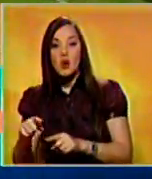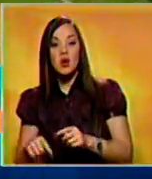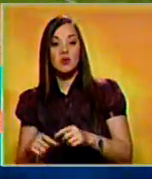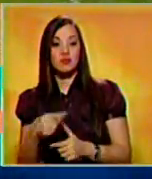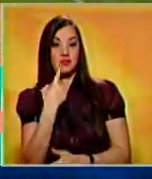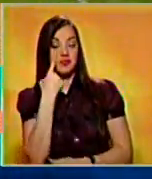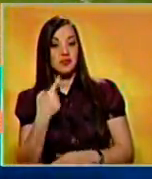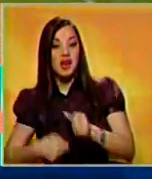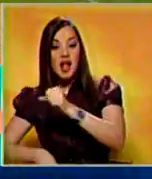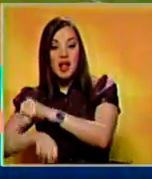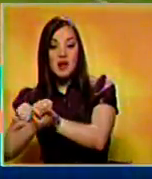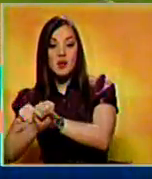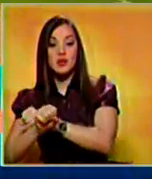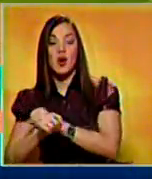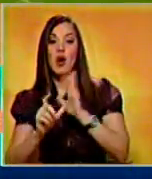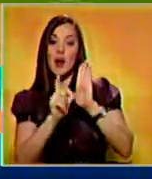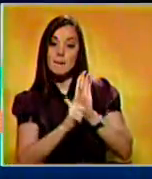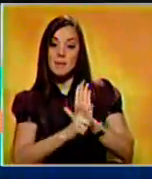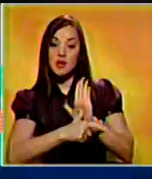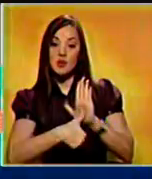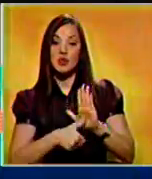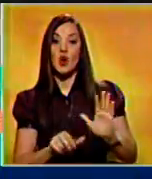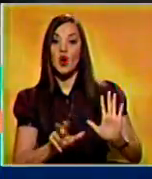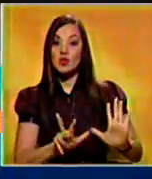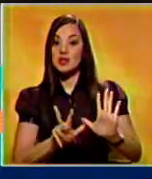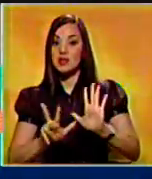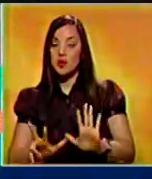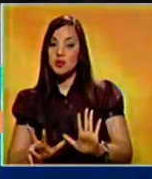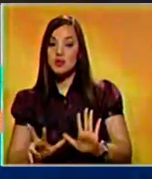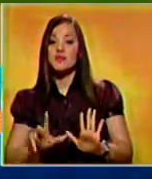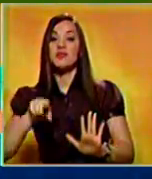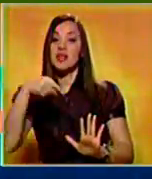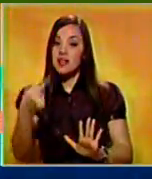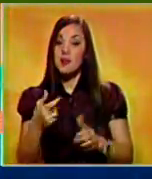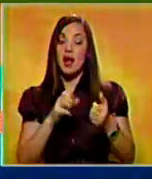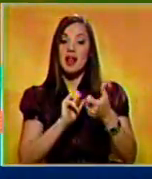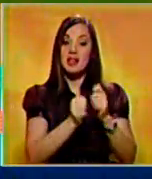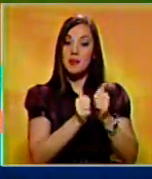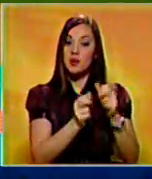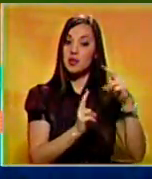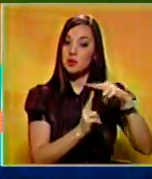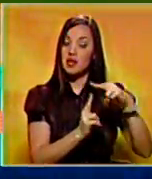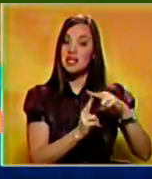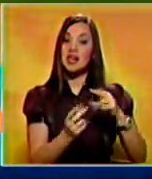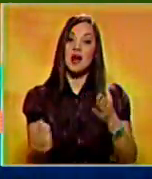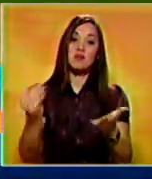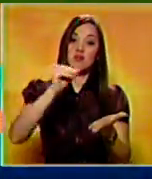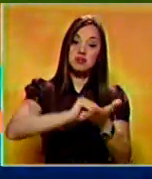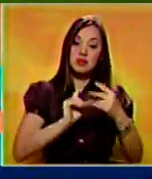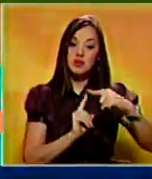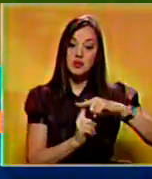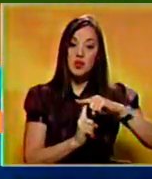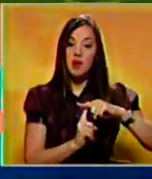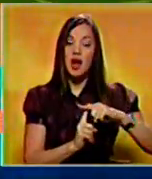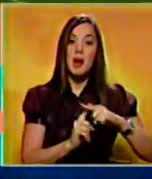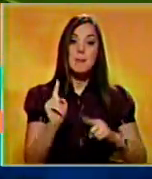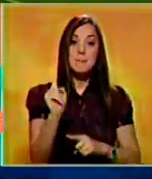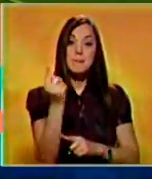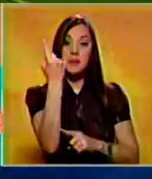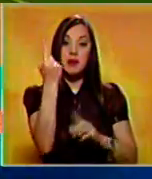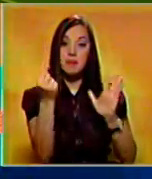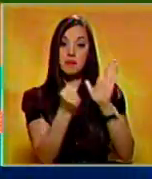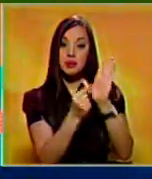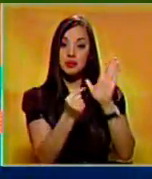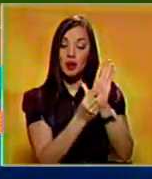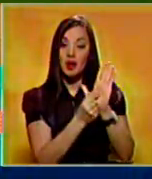libre ya cuando se cumplía el minuto 88. Así pues, el Deportivo Táchira sumó su primer punto en la competición continental.